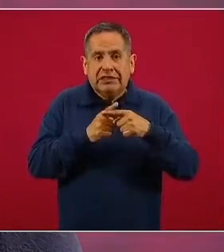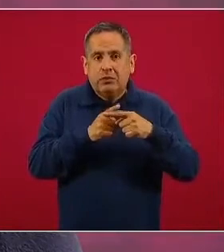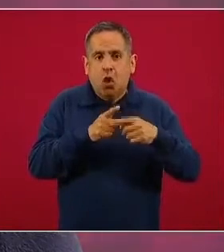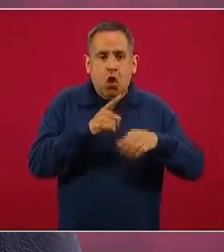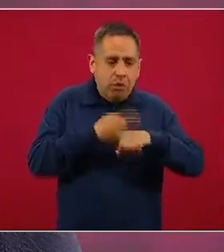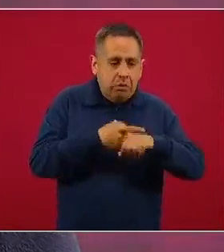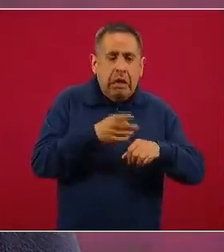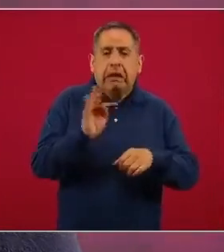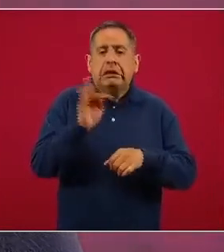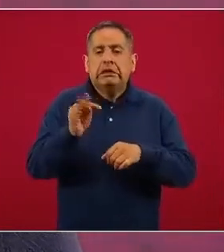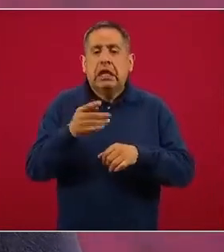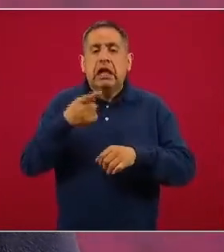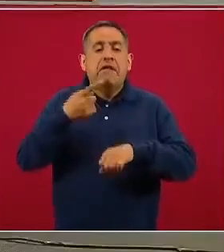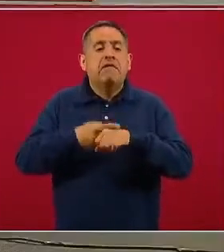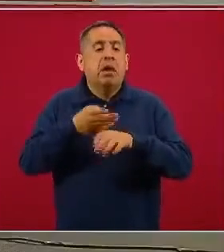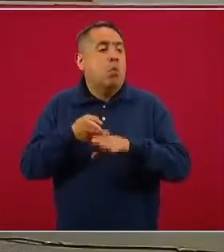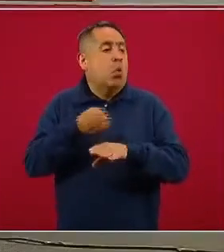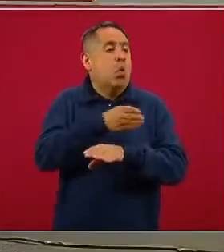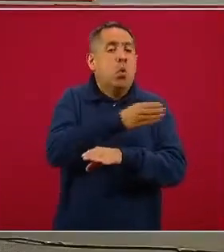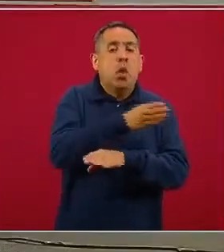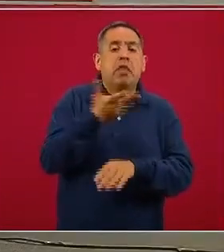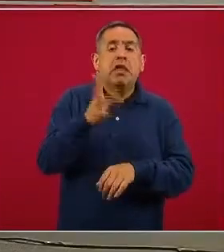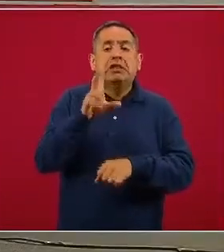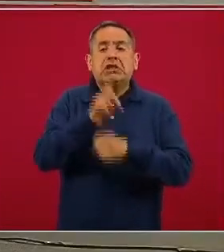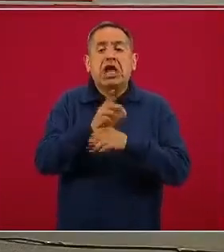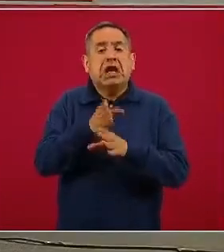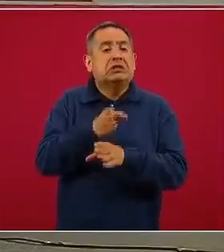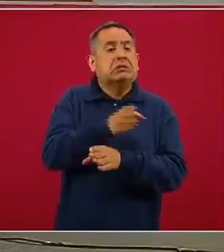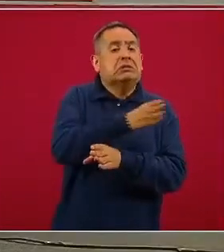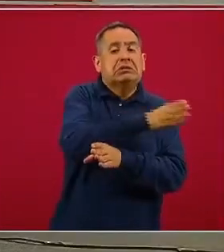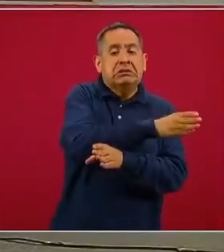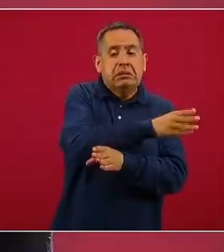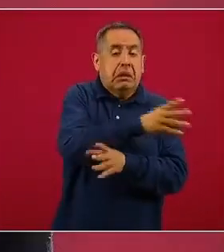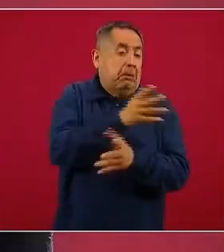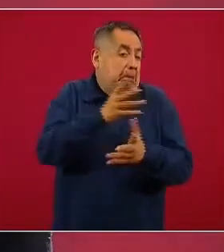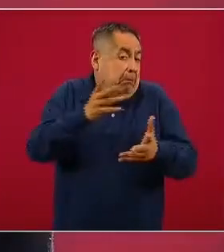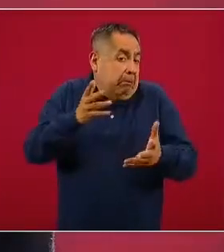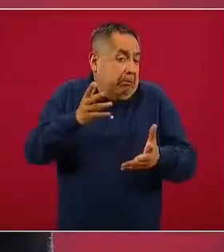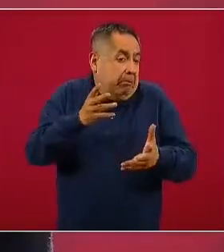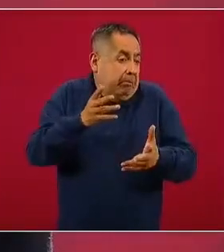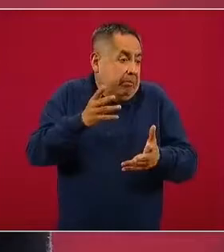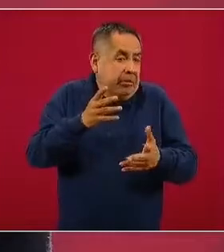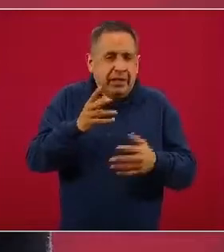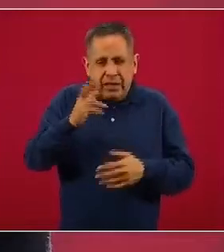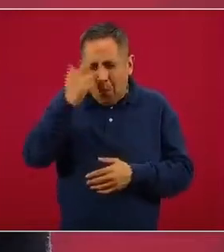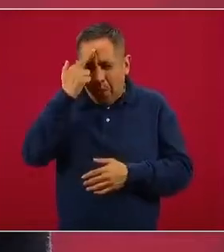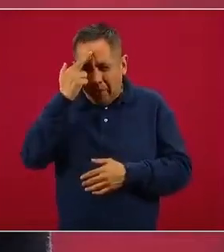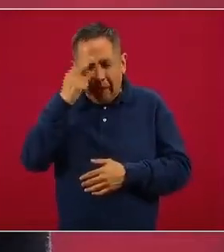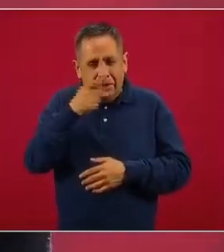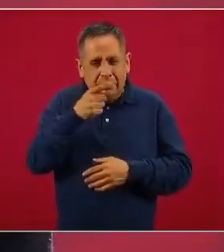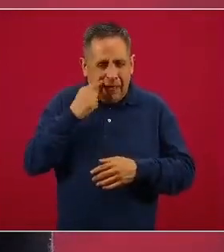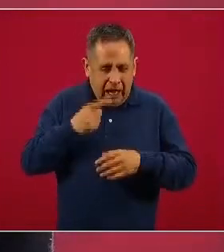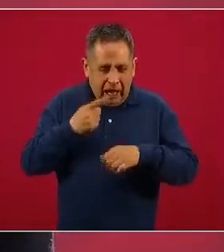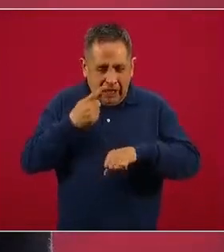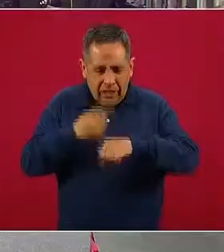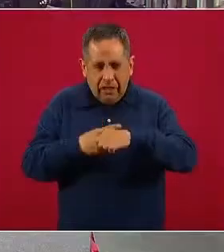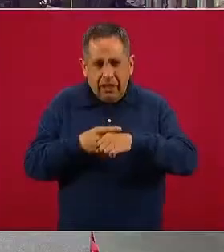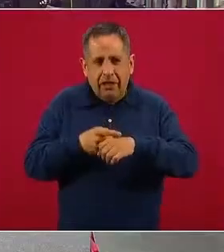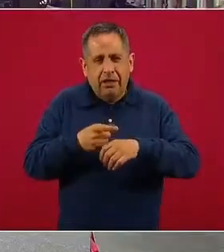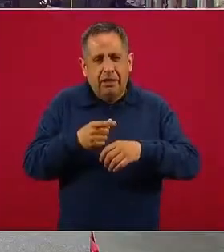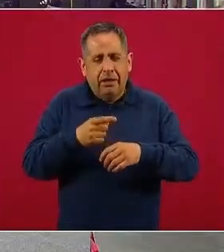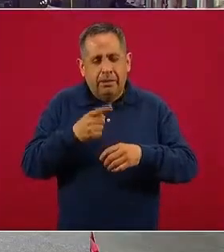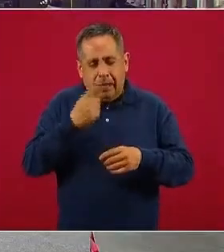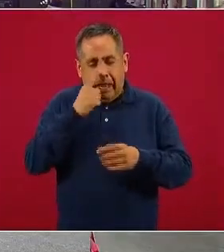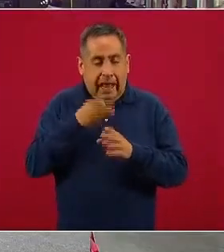tenido la infección 10 días atrás. Recordemos que el tiempo que demora en dar una prueba rápida positiva es alrededor de